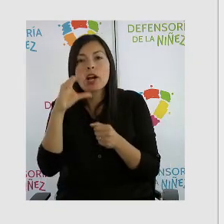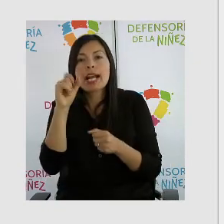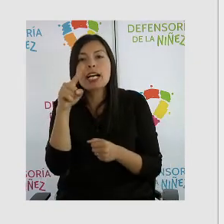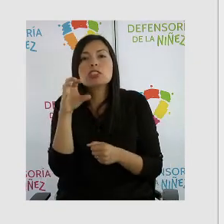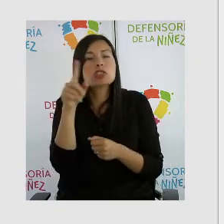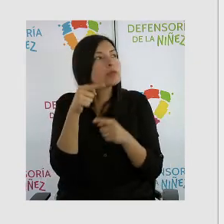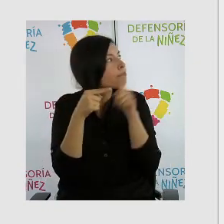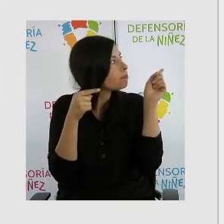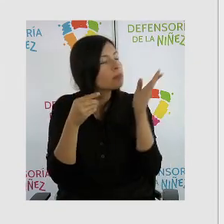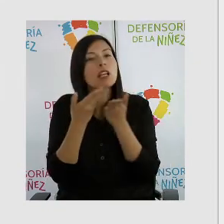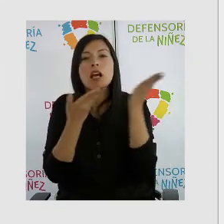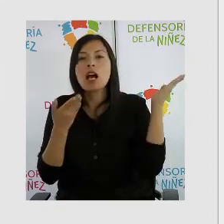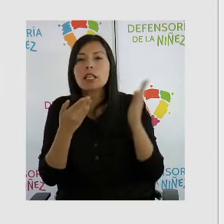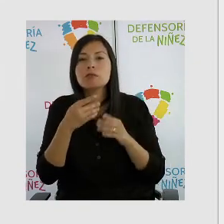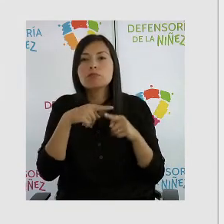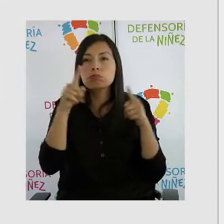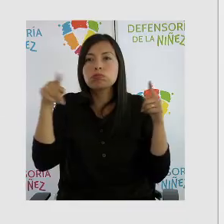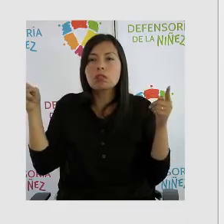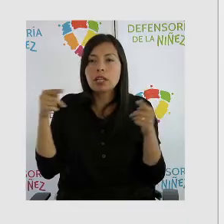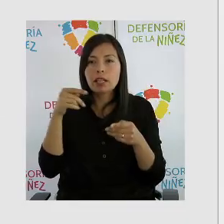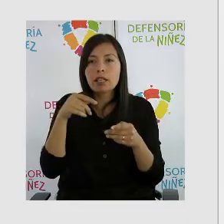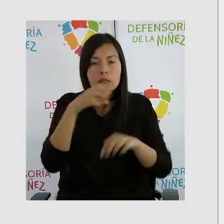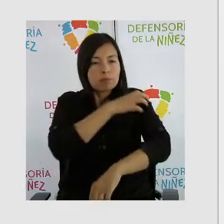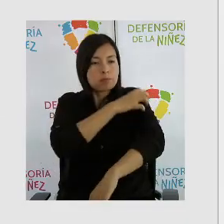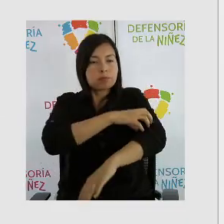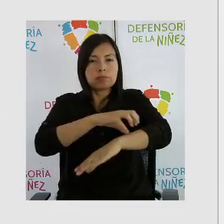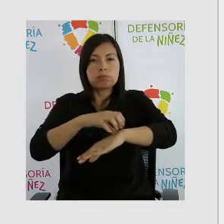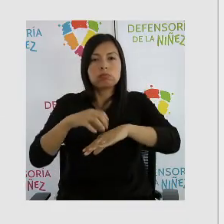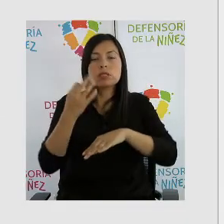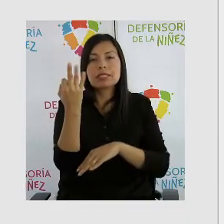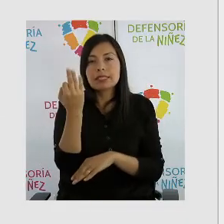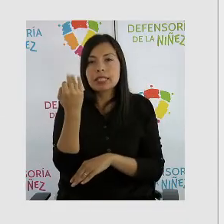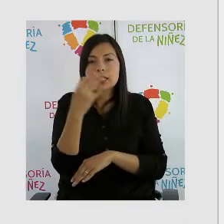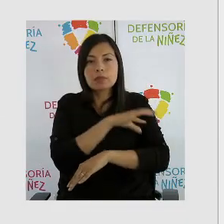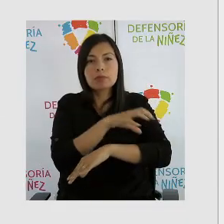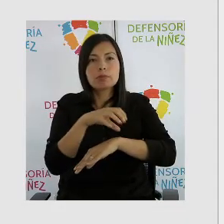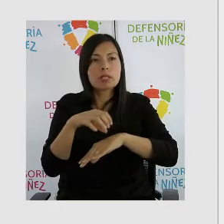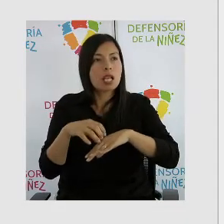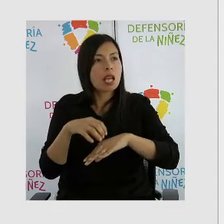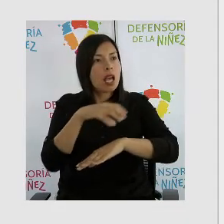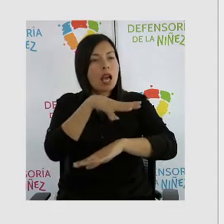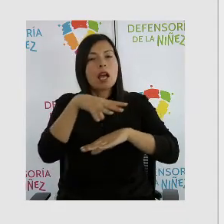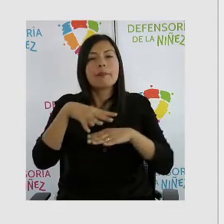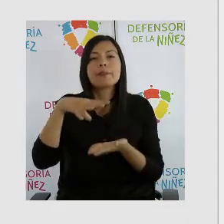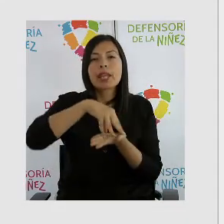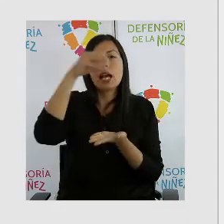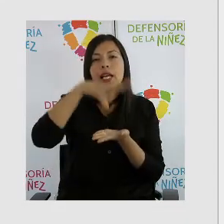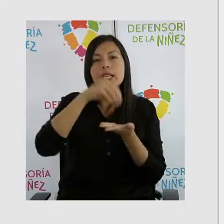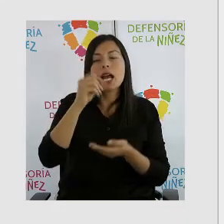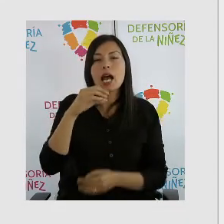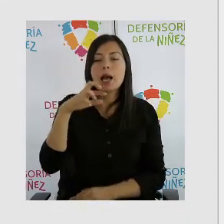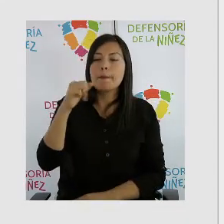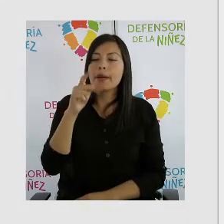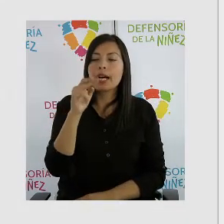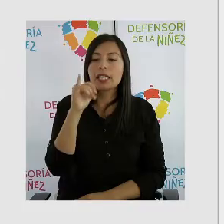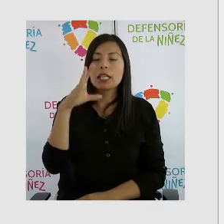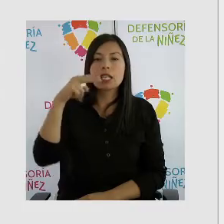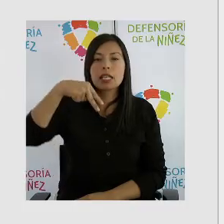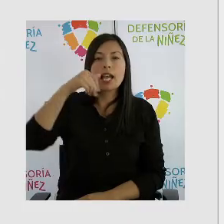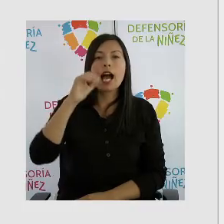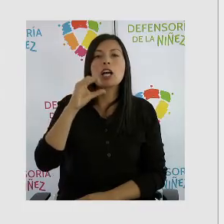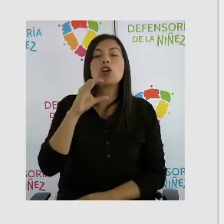que los conozcan, obviamente por regiones. Nosotros tenemos 3 sedes regionales, que es la sede de Arica y Parinacota, la sede de la región de la Araucanía y